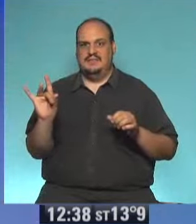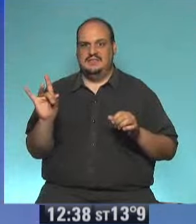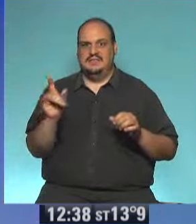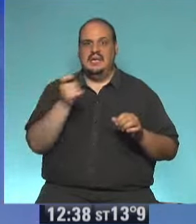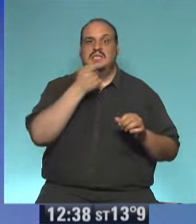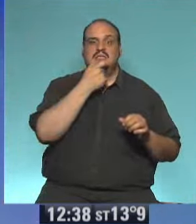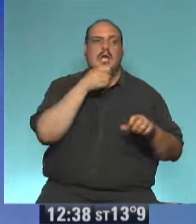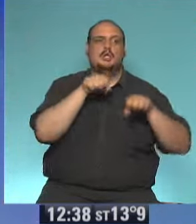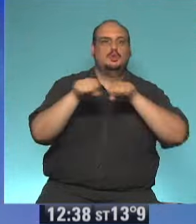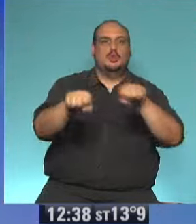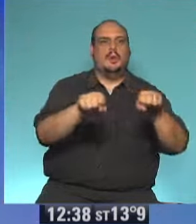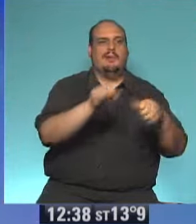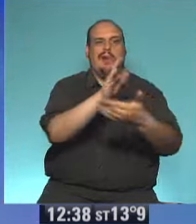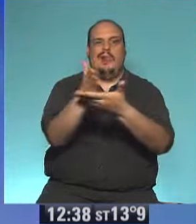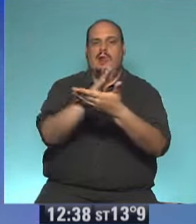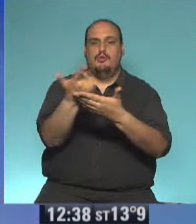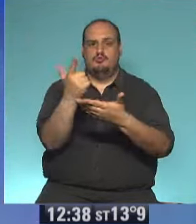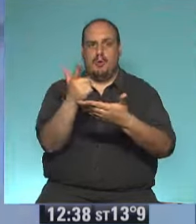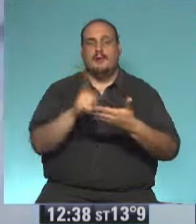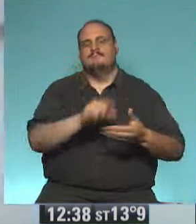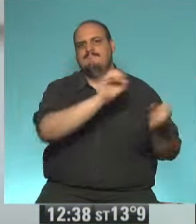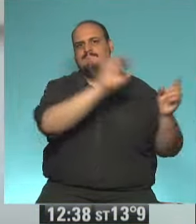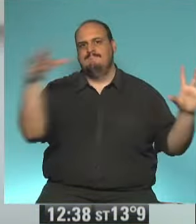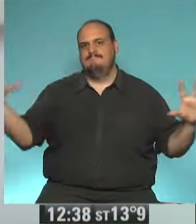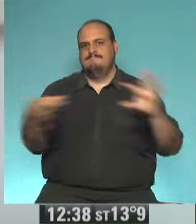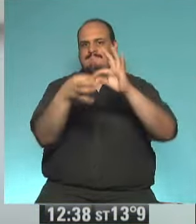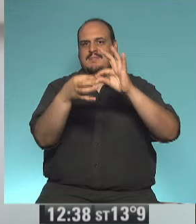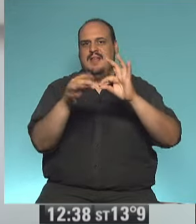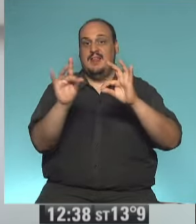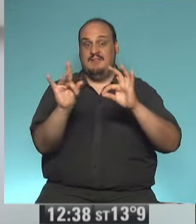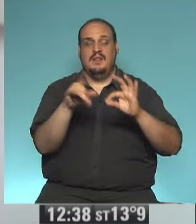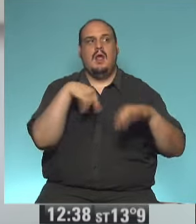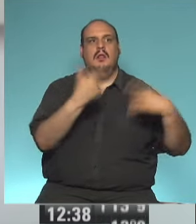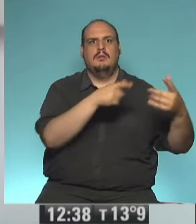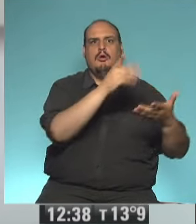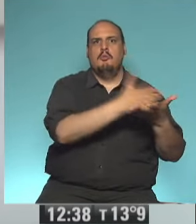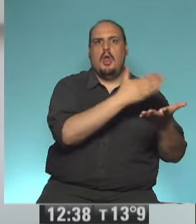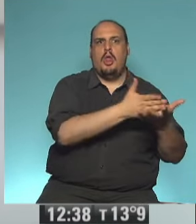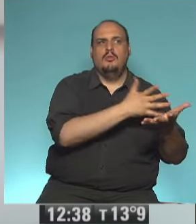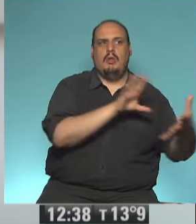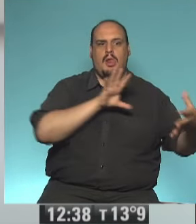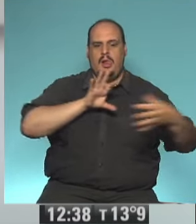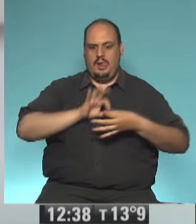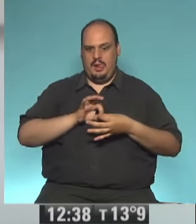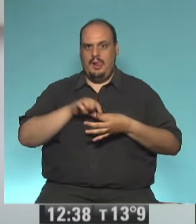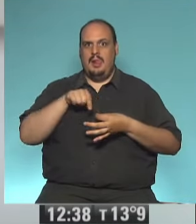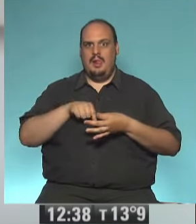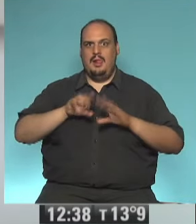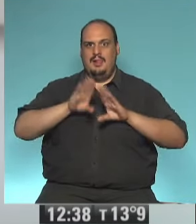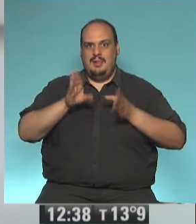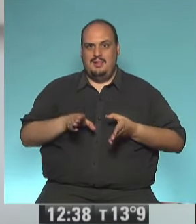grandes cadenas de supermercado. Entonces nosotros nos pensamos como una alternativa necesaria justamente para que estos productos